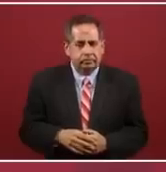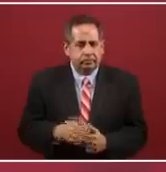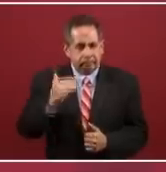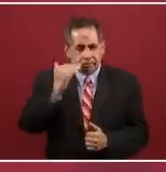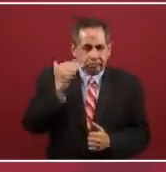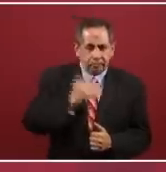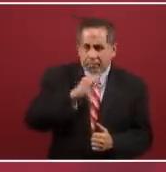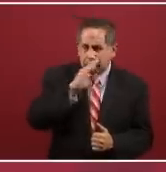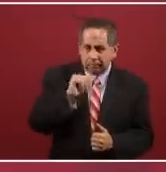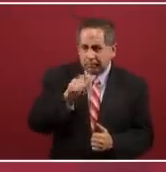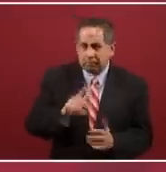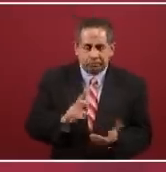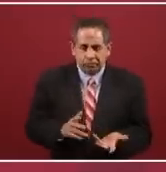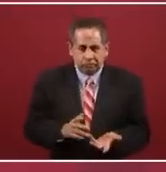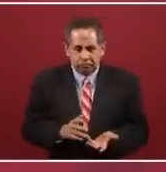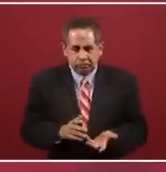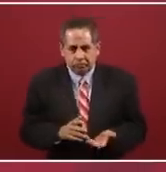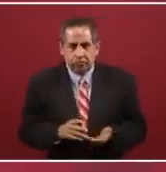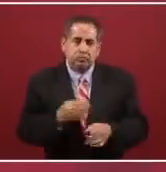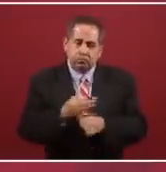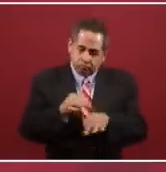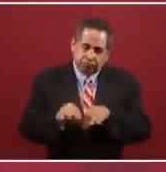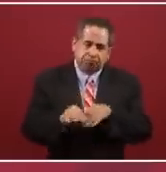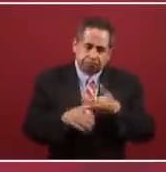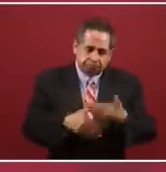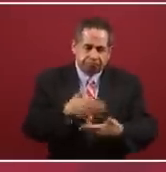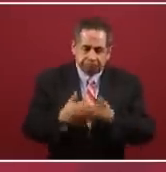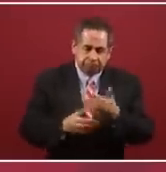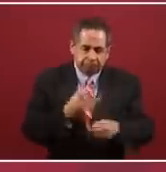irregular. Se está trabajando,